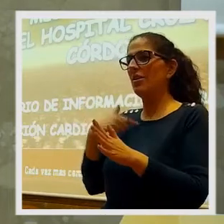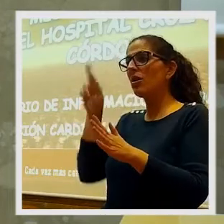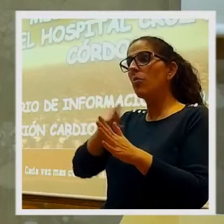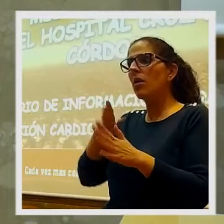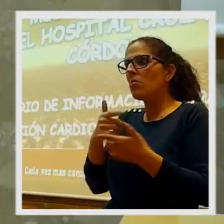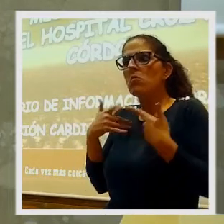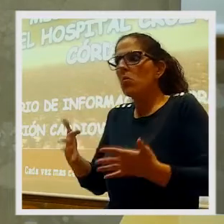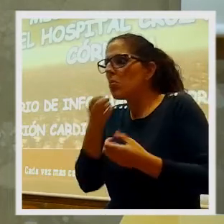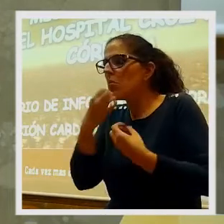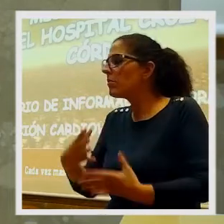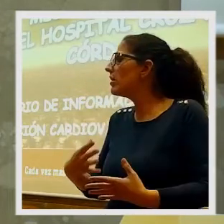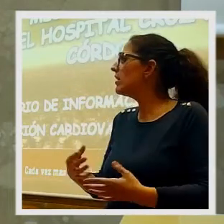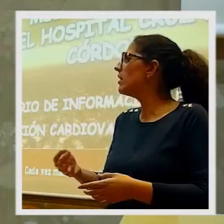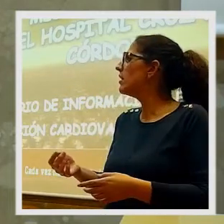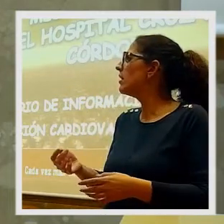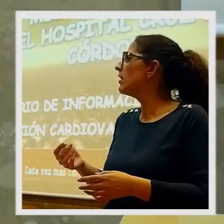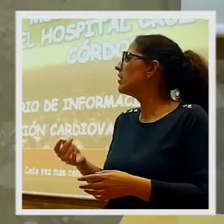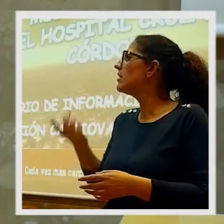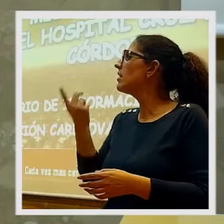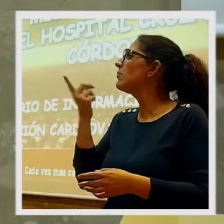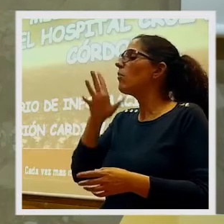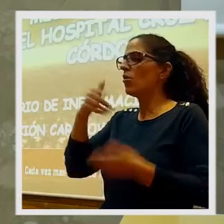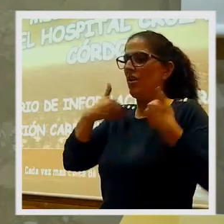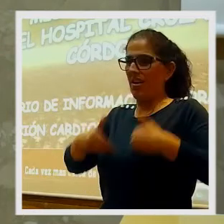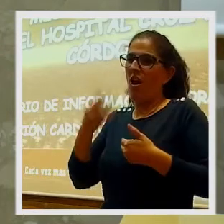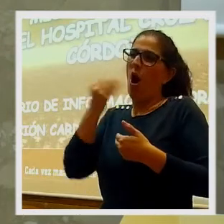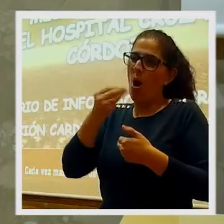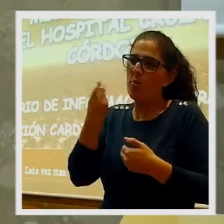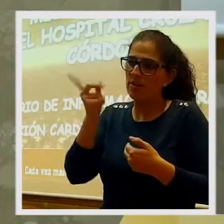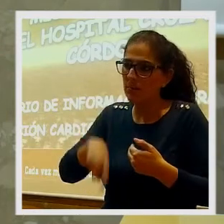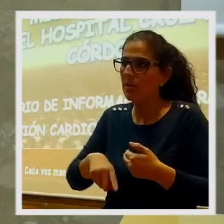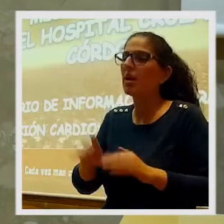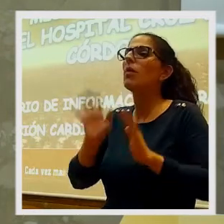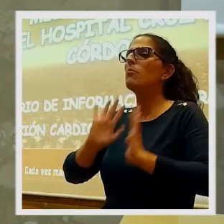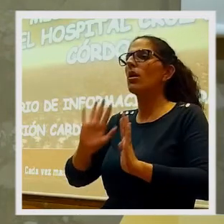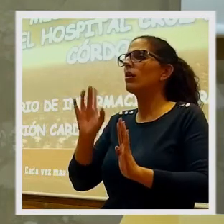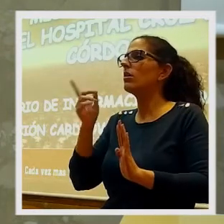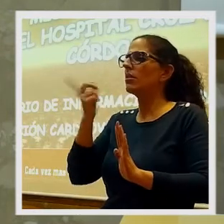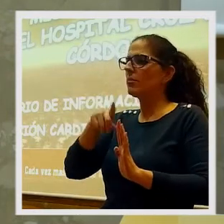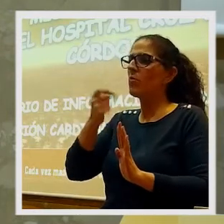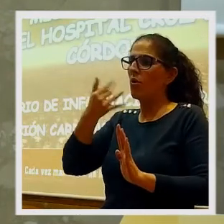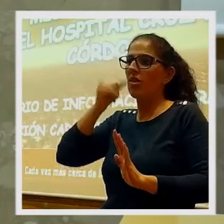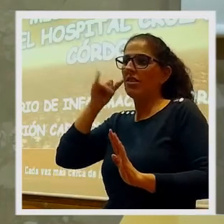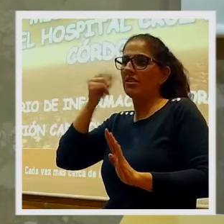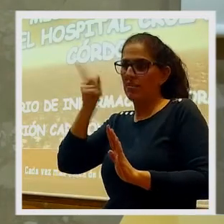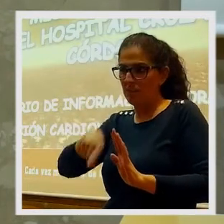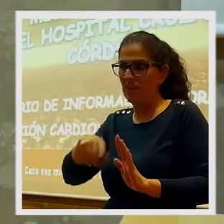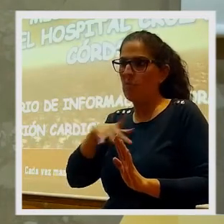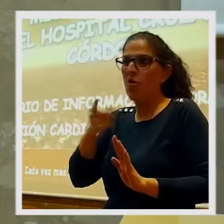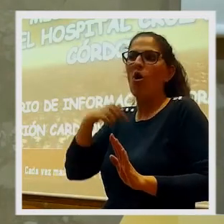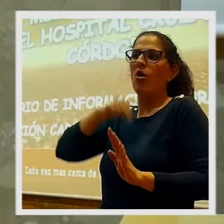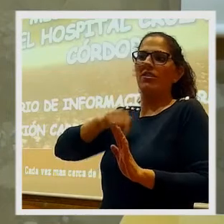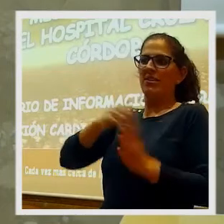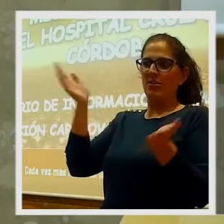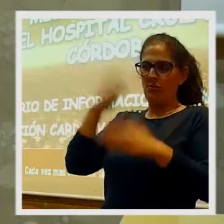sido buenísima, yo creo que por mi estado físico y mi edad, también me ha llevado a hacer alguna tontería más de la cuenta, fruto de mi